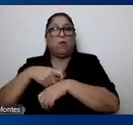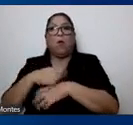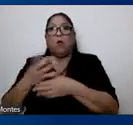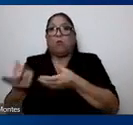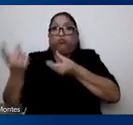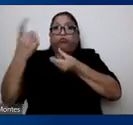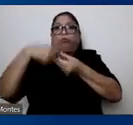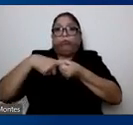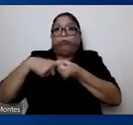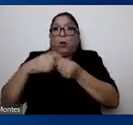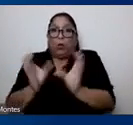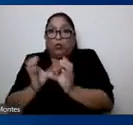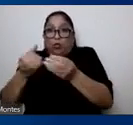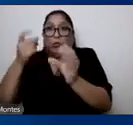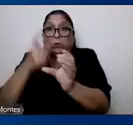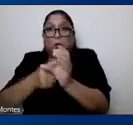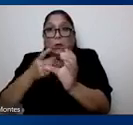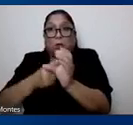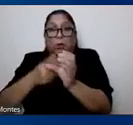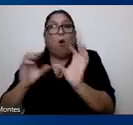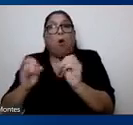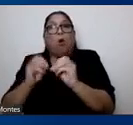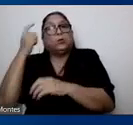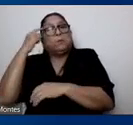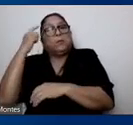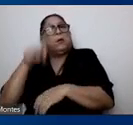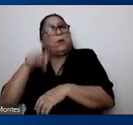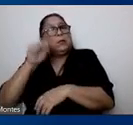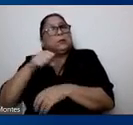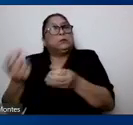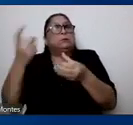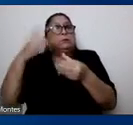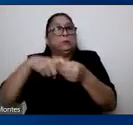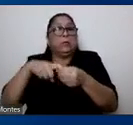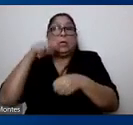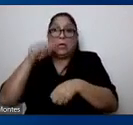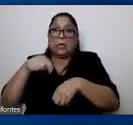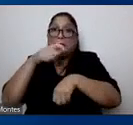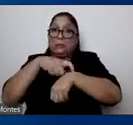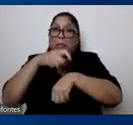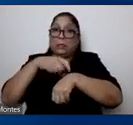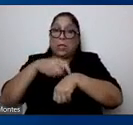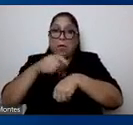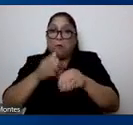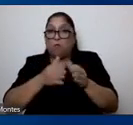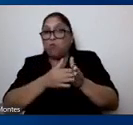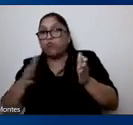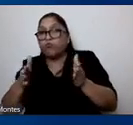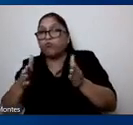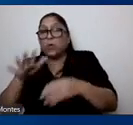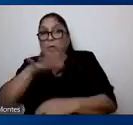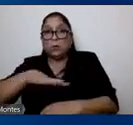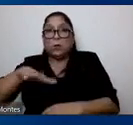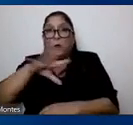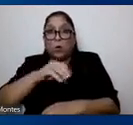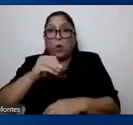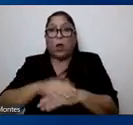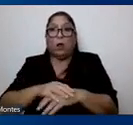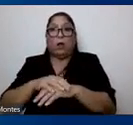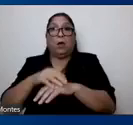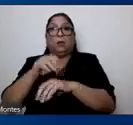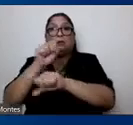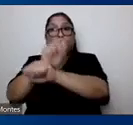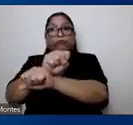grupos subversivos o que se presumían serlo. Entonces, en ese escenario, las cárceles